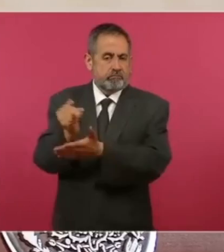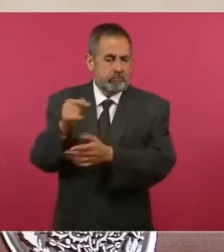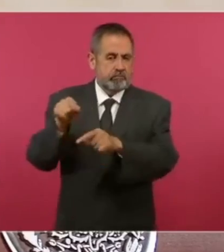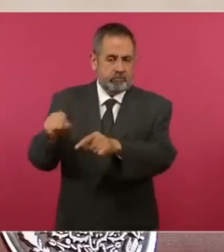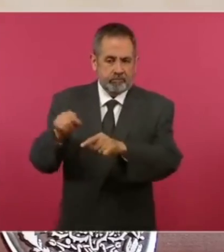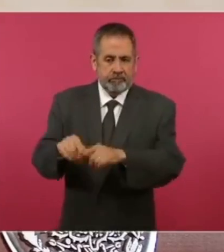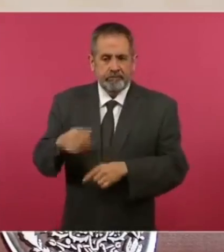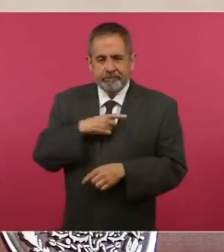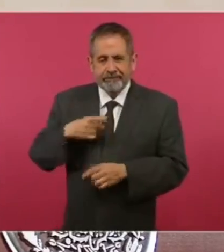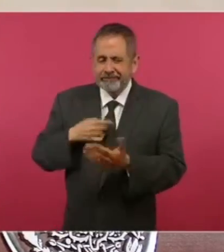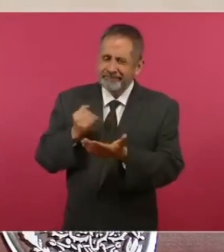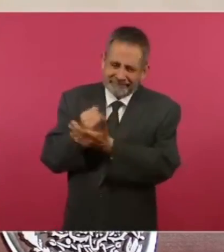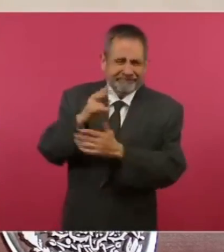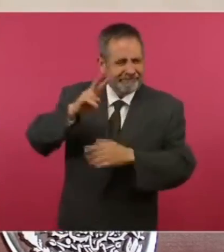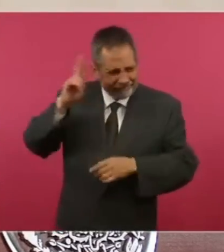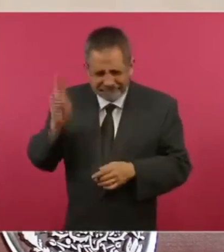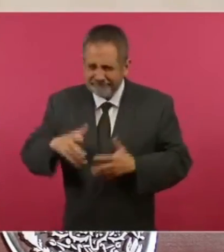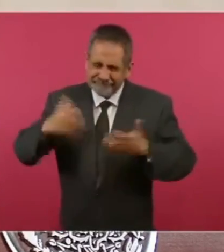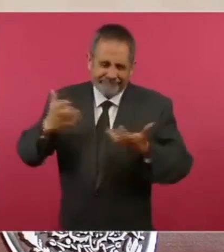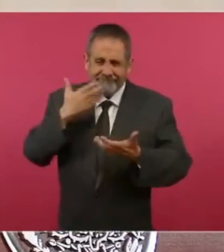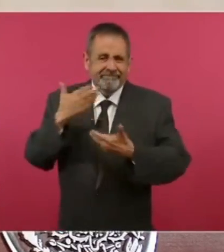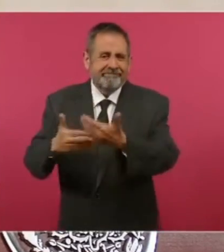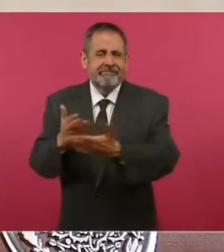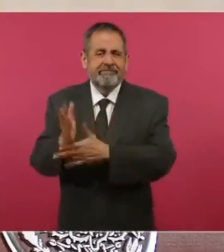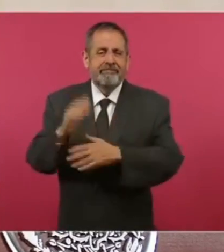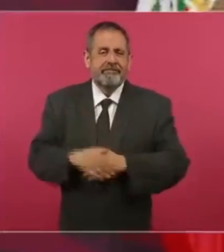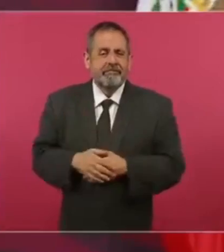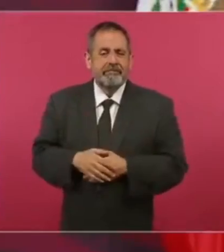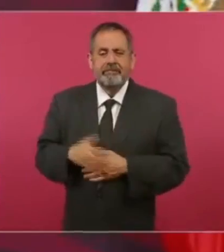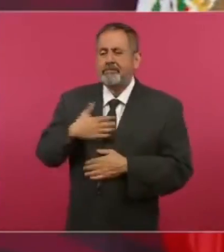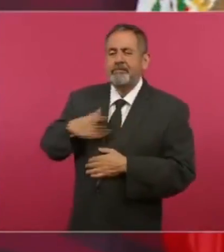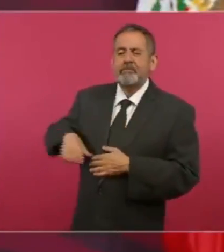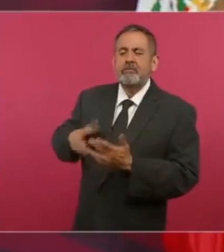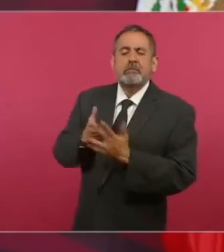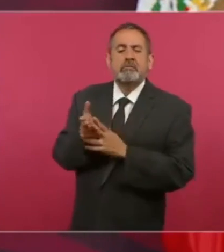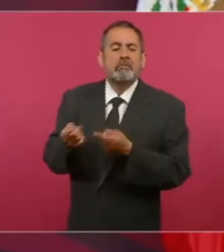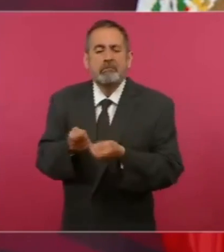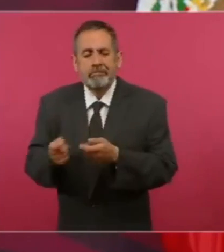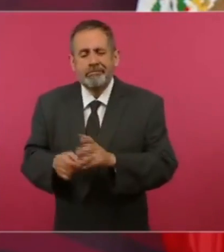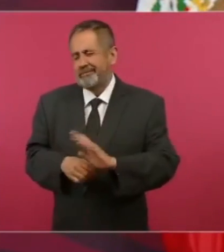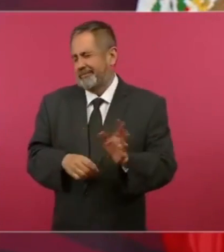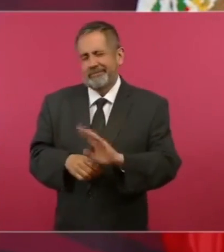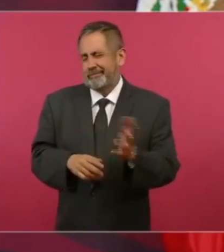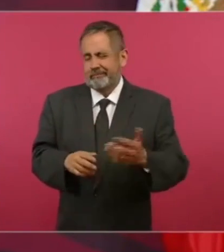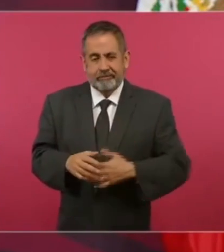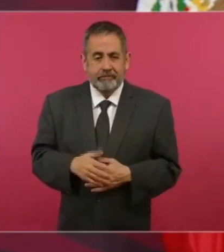y tiene que ser autónoma de verdad, porque pues nosotros no vamos por principios